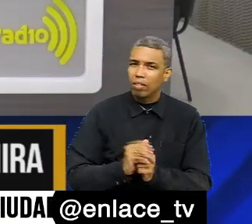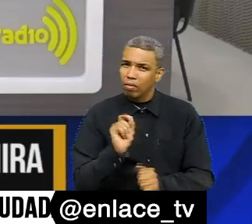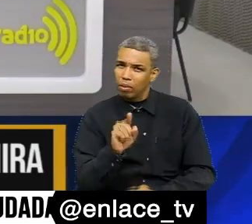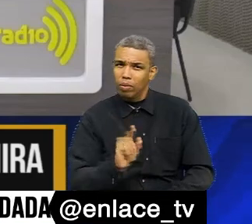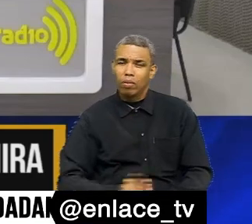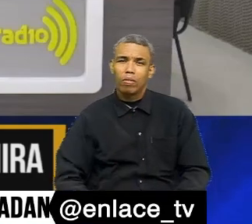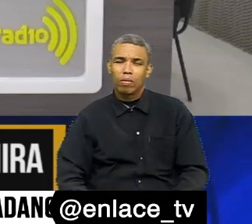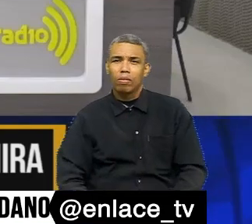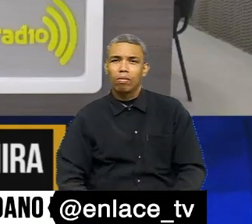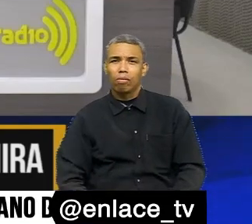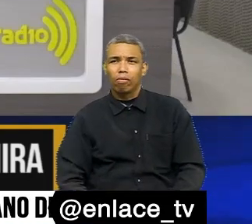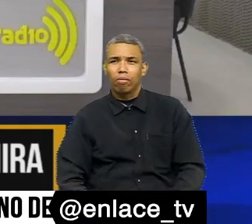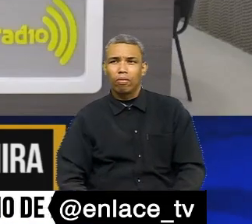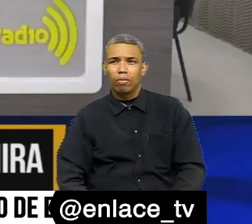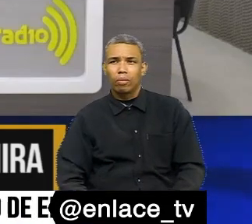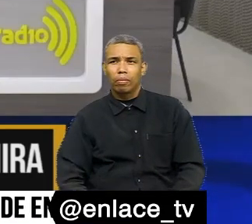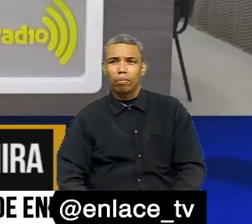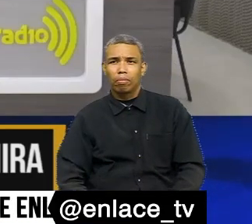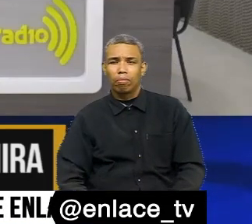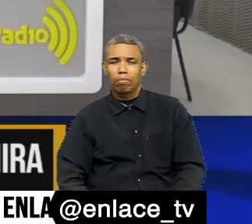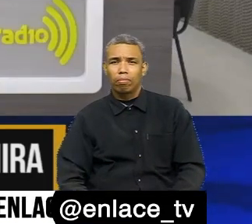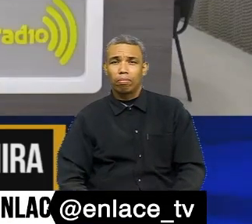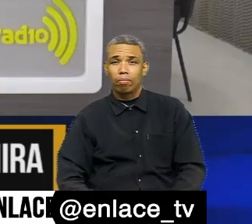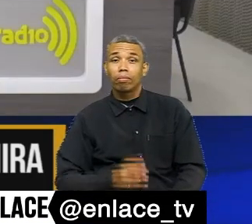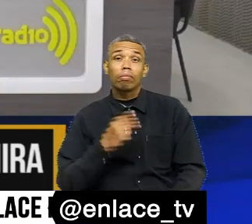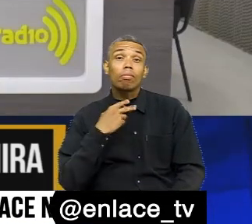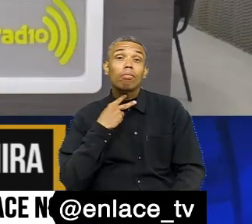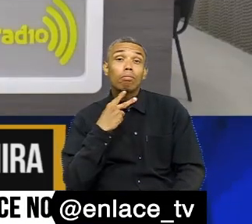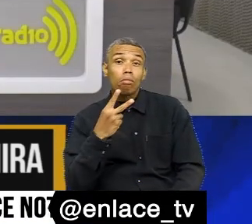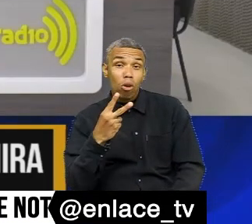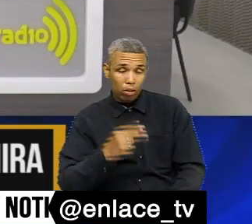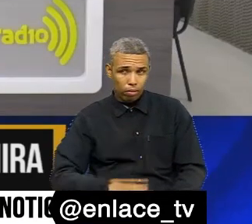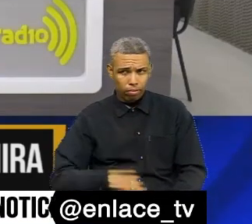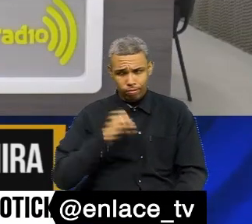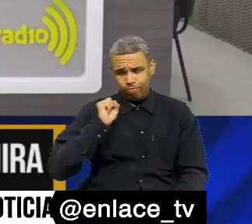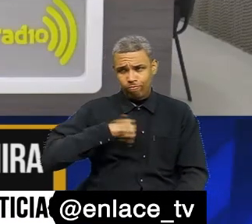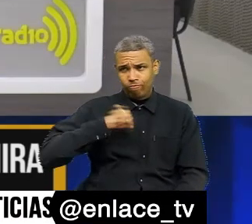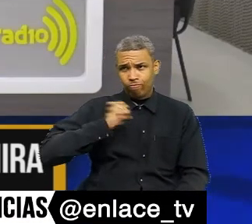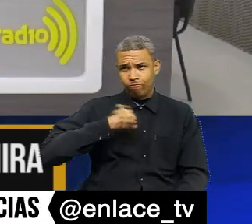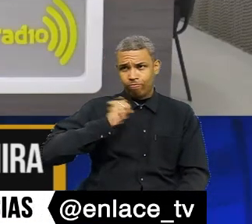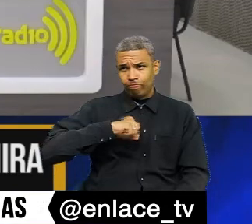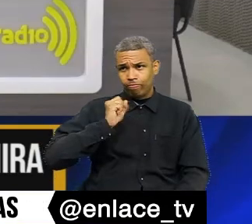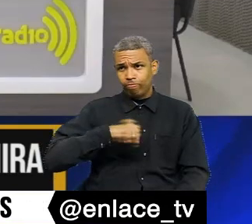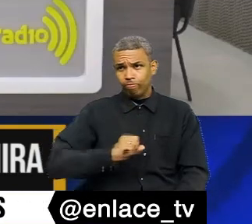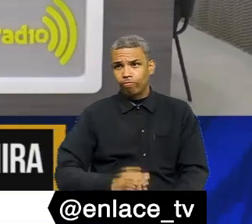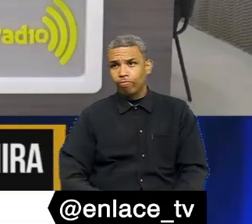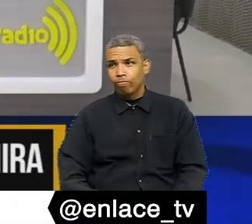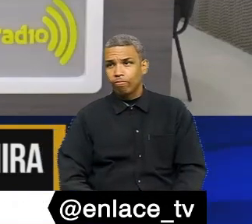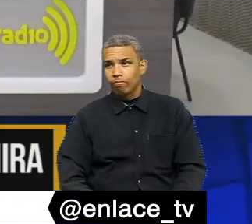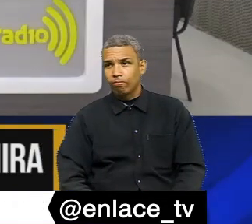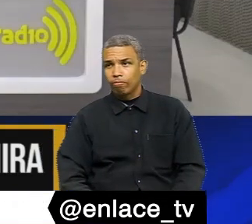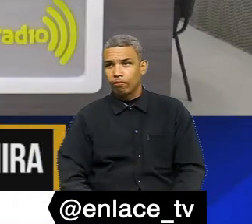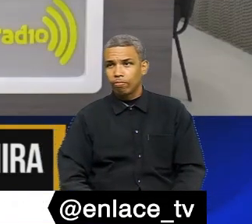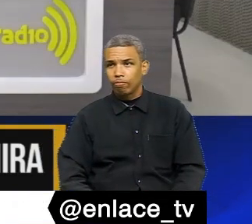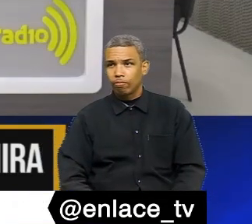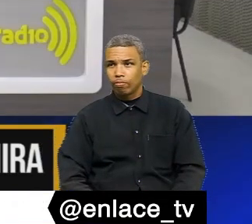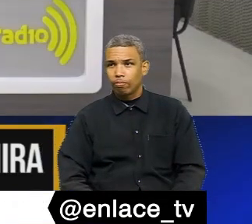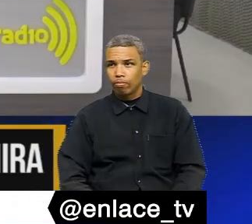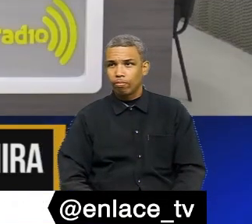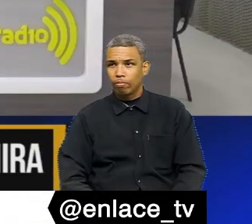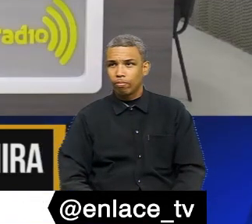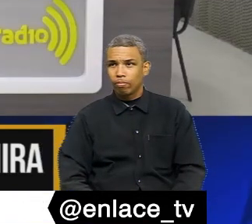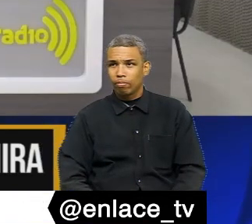Sí, sí, ahí tenemos, por eso le digo, tenemos el problema de que pues no podemos invertir un solo peso. Nosotros el solo hecho de